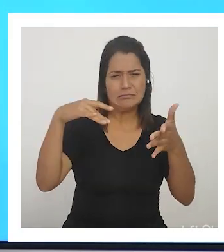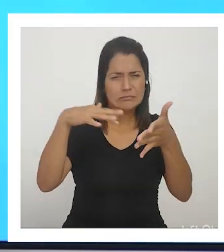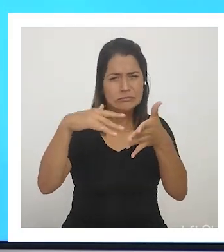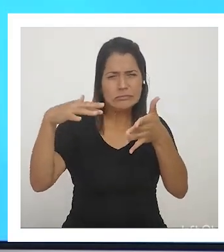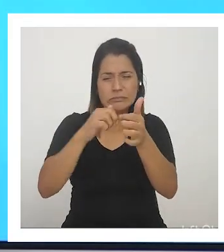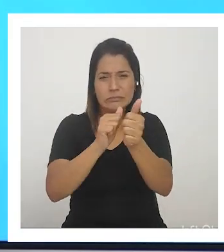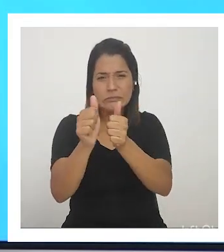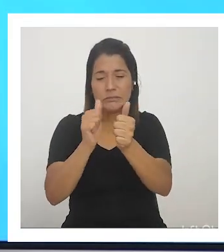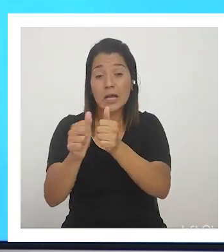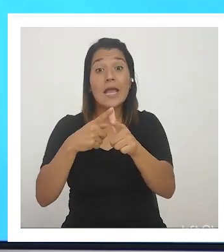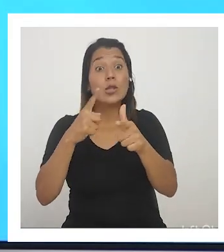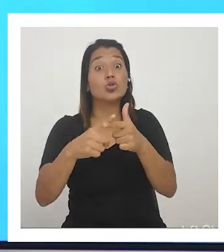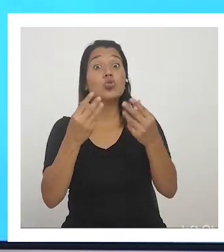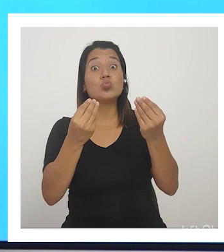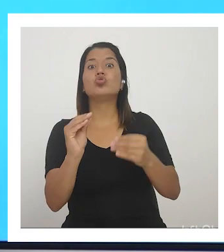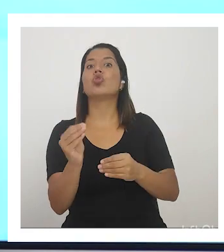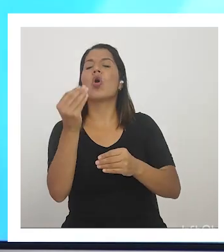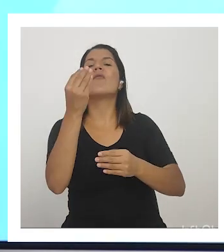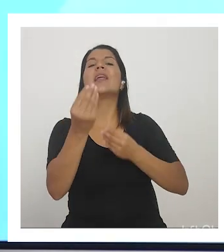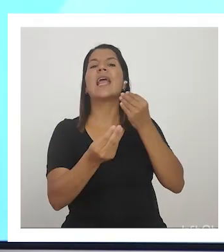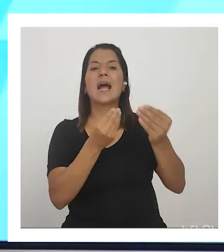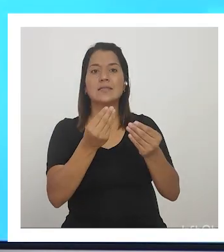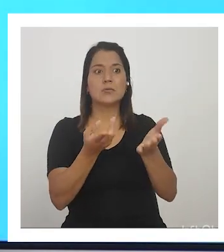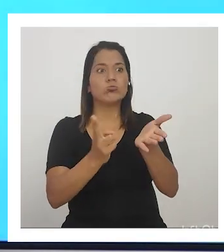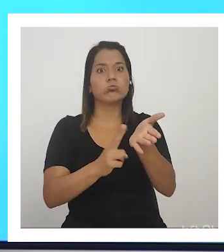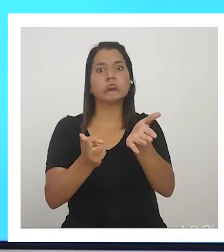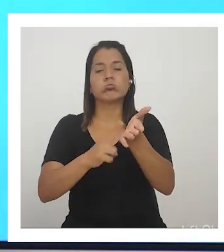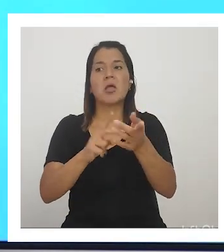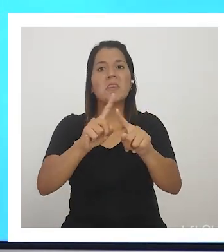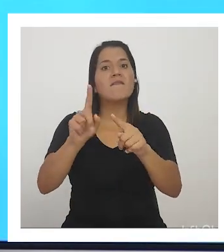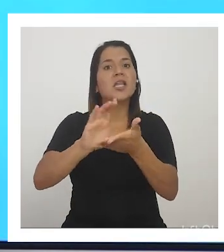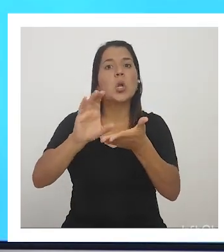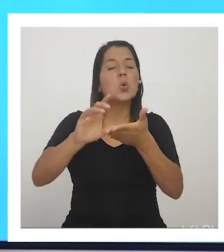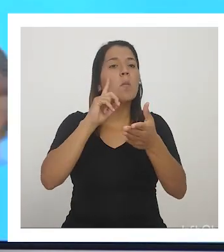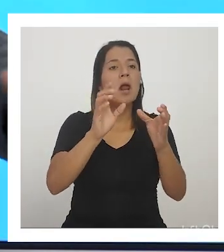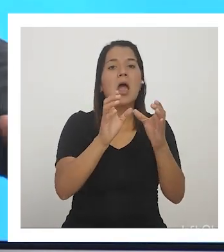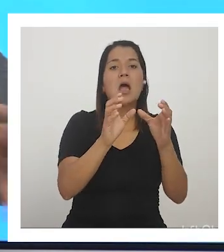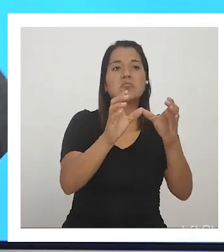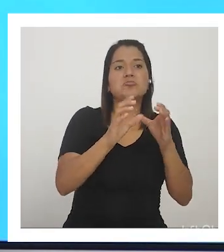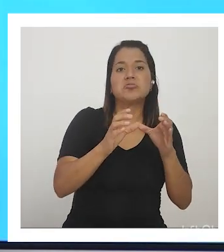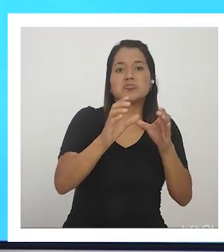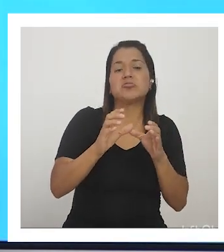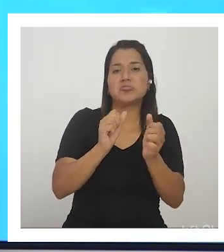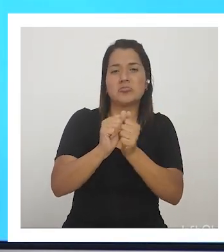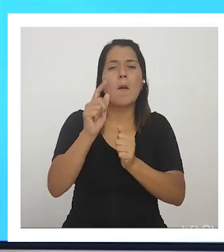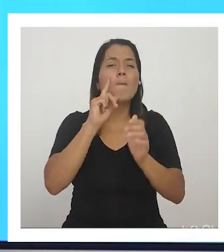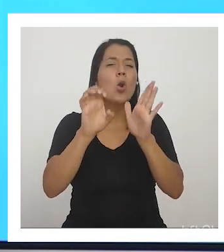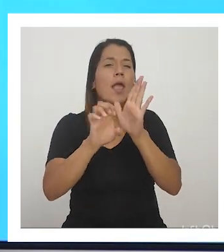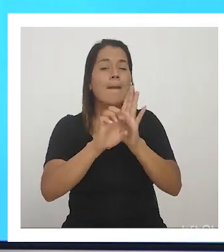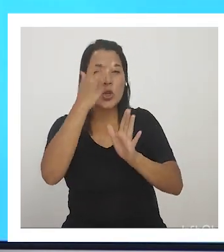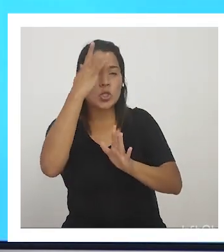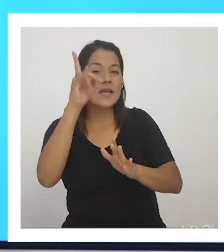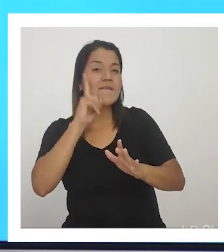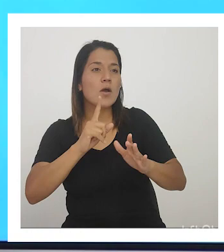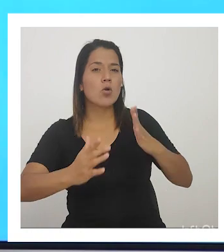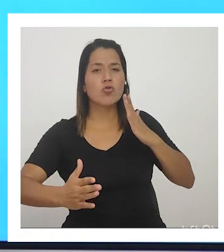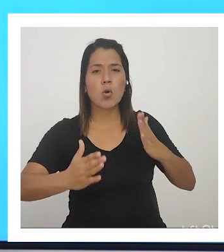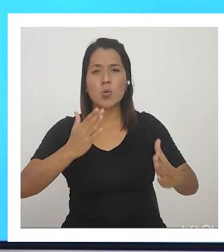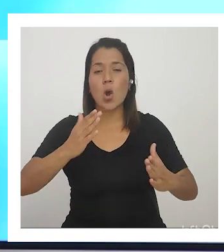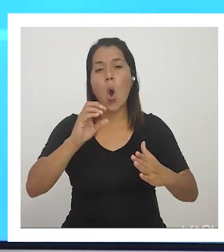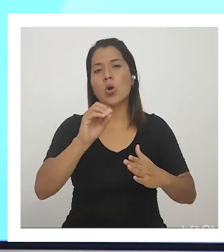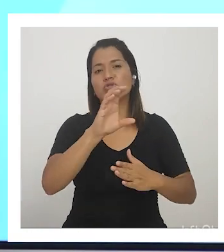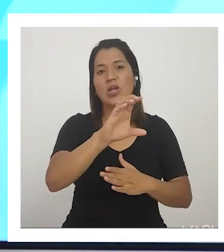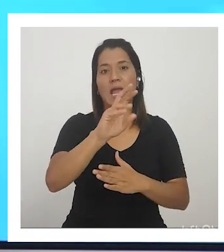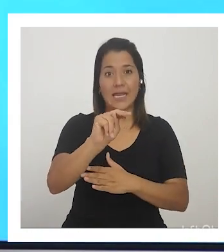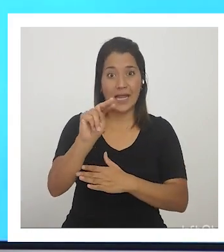hacen es certificarse, ¿verdad? Por ejemplo, en robótica, o en inteligencia artificial, o en CNN. Es decir, esta